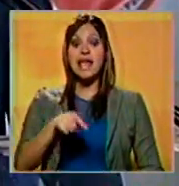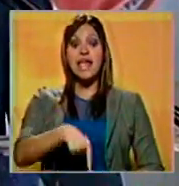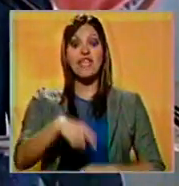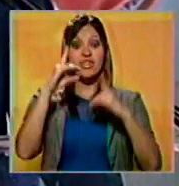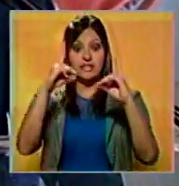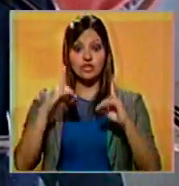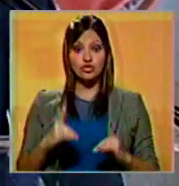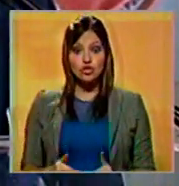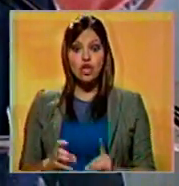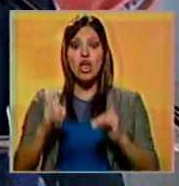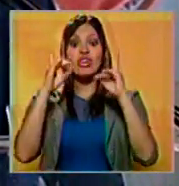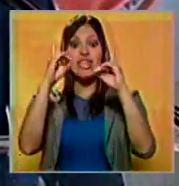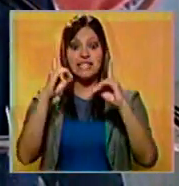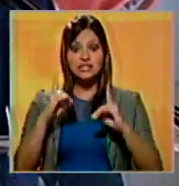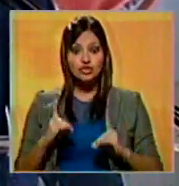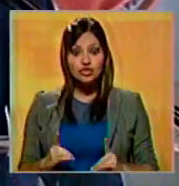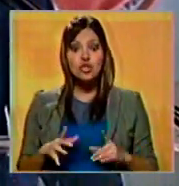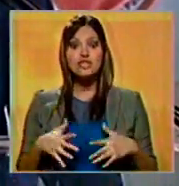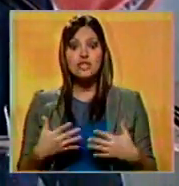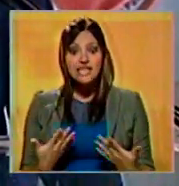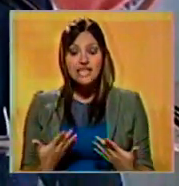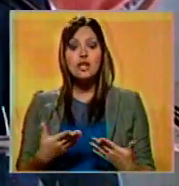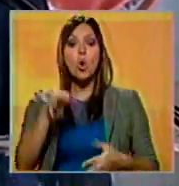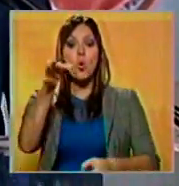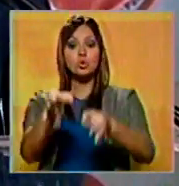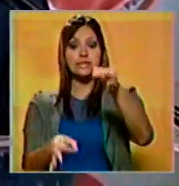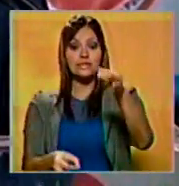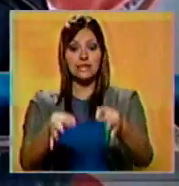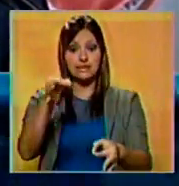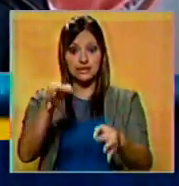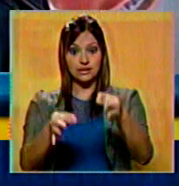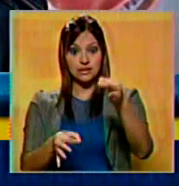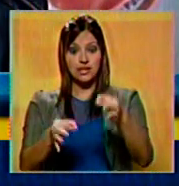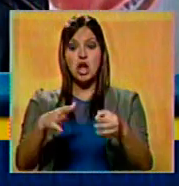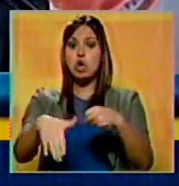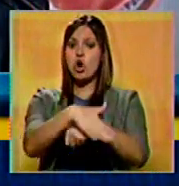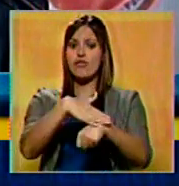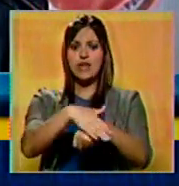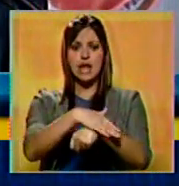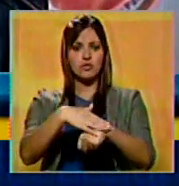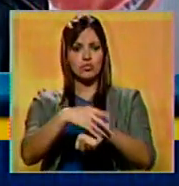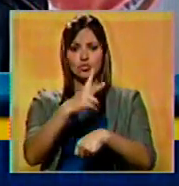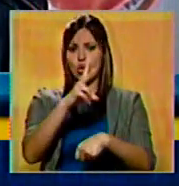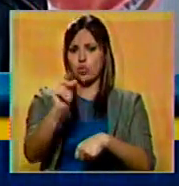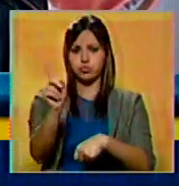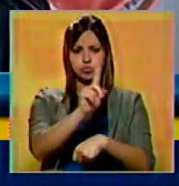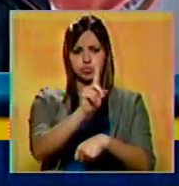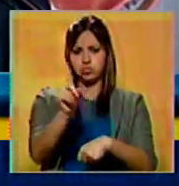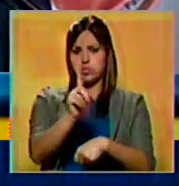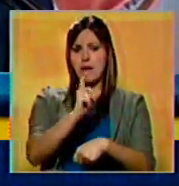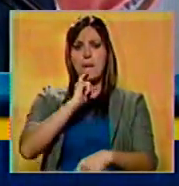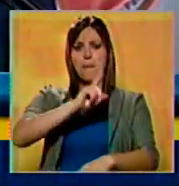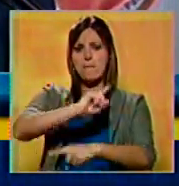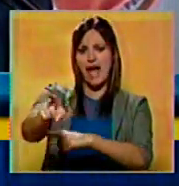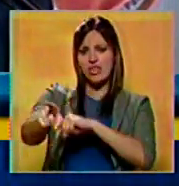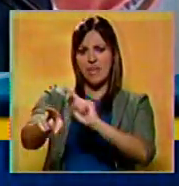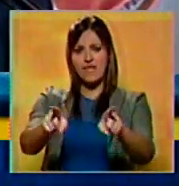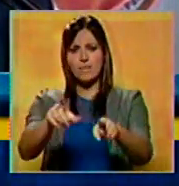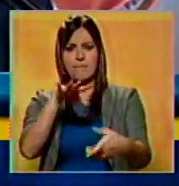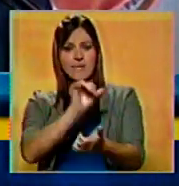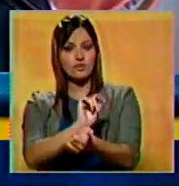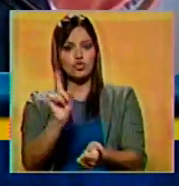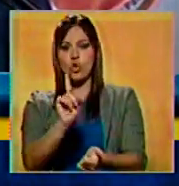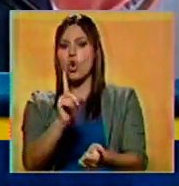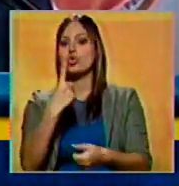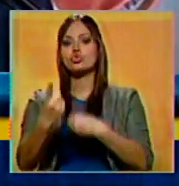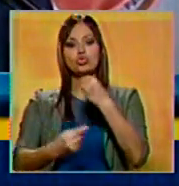decisiones son decisiones de los órganos de justicia, que no es el gobierno quien ordena detener a nadie, sino que se